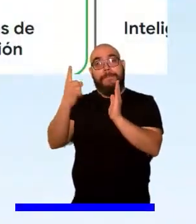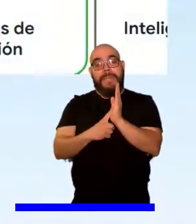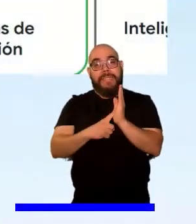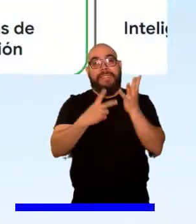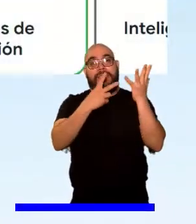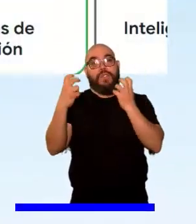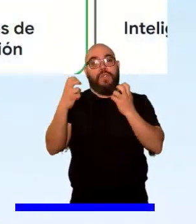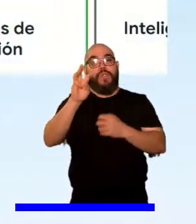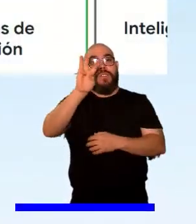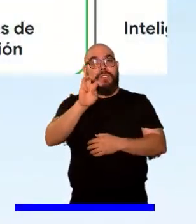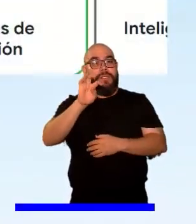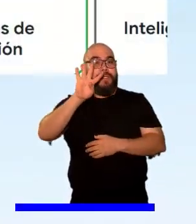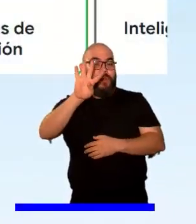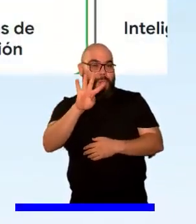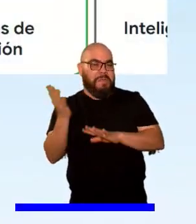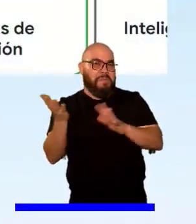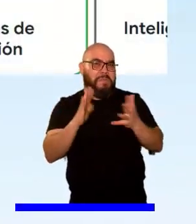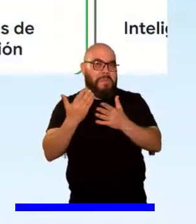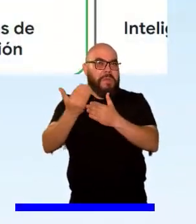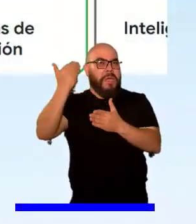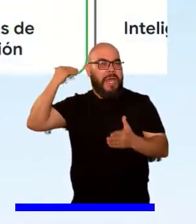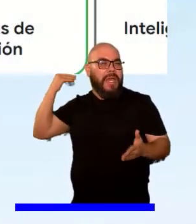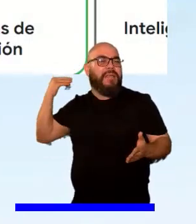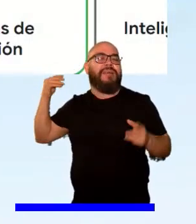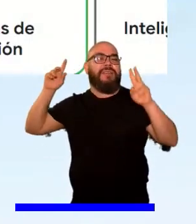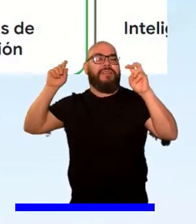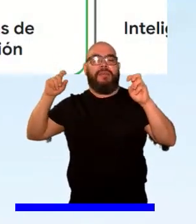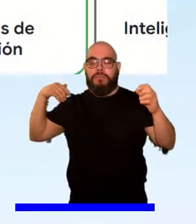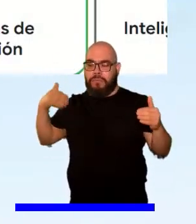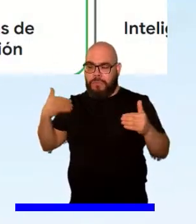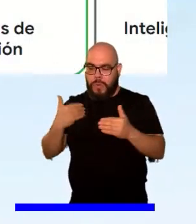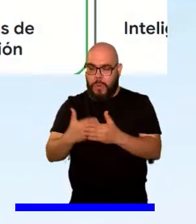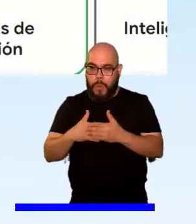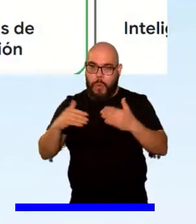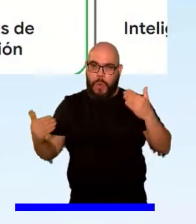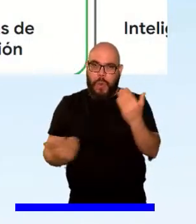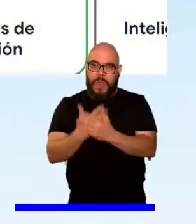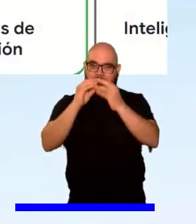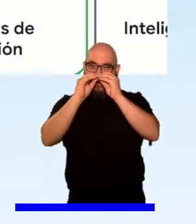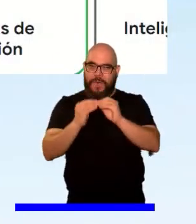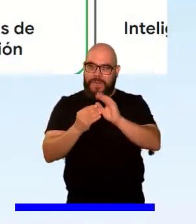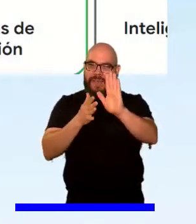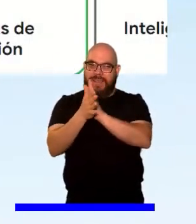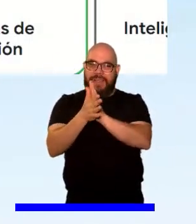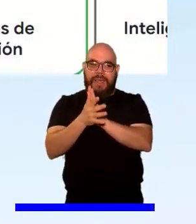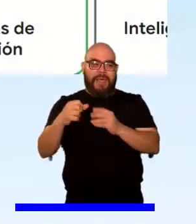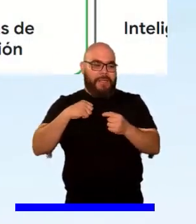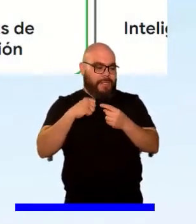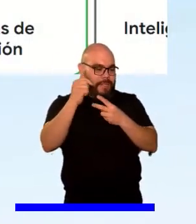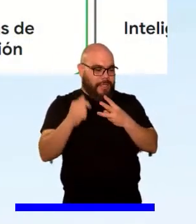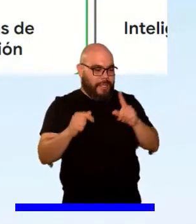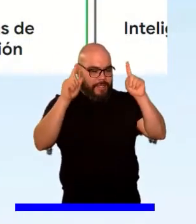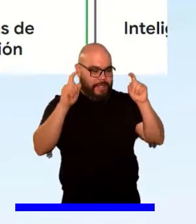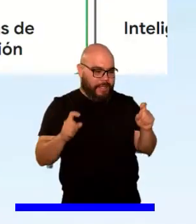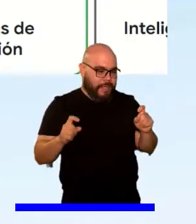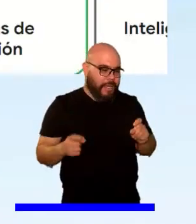pues no es el año exacto, pero alrededor de estos años, empieza a haber una nueva forma de hacer todo esto en la cual yo ya no tengo que entregar la energía,